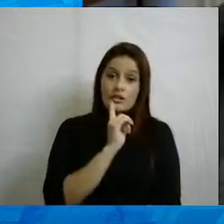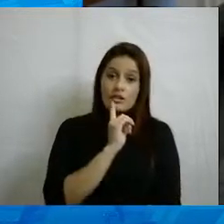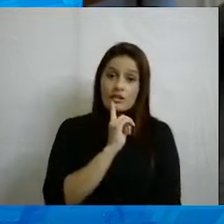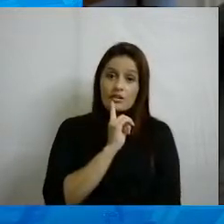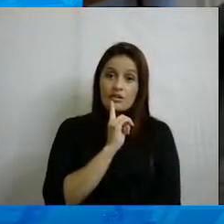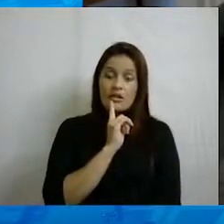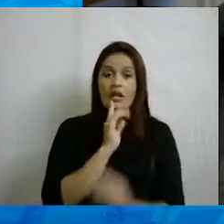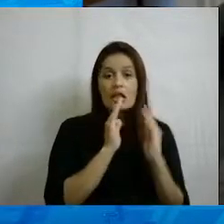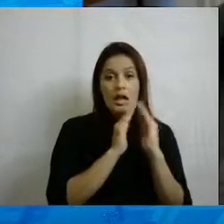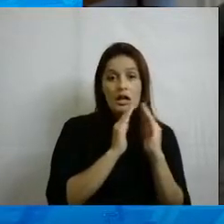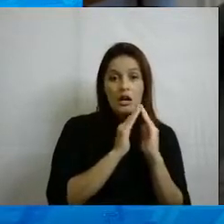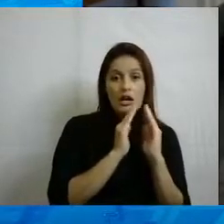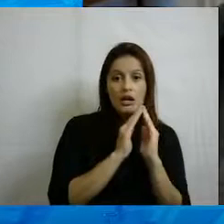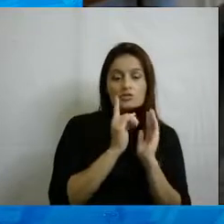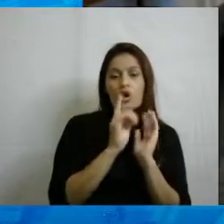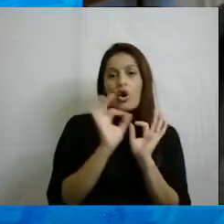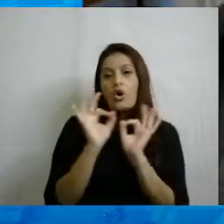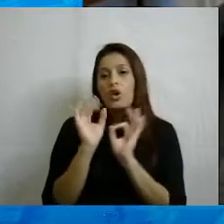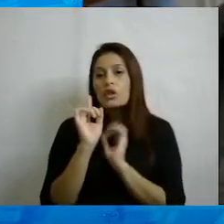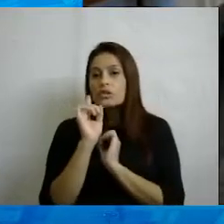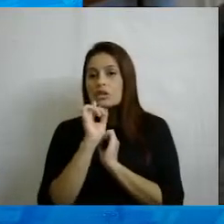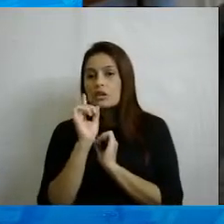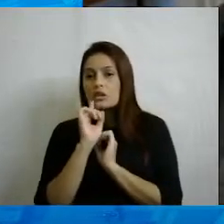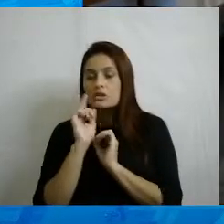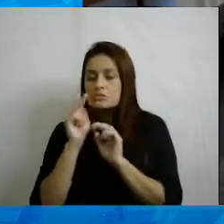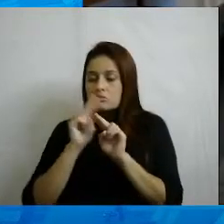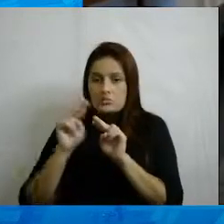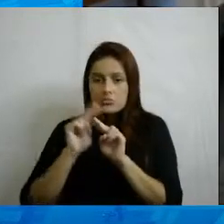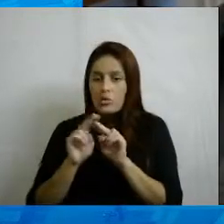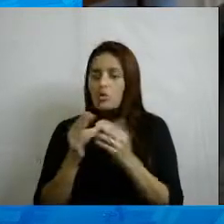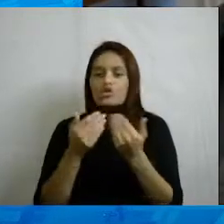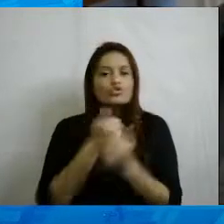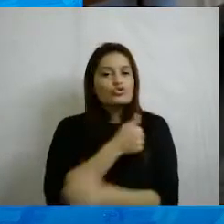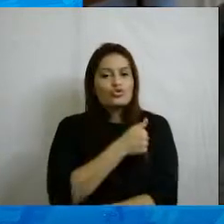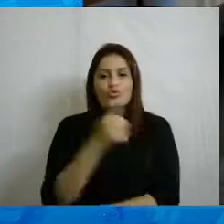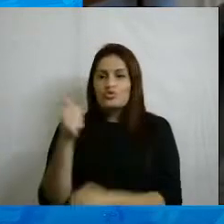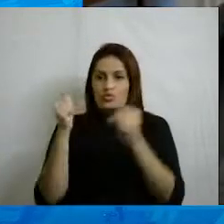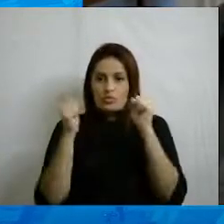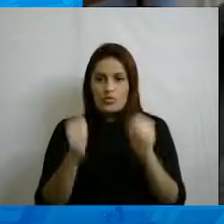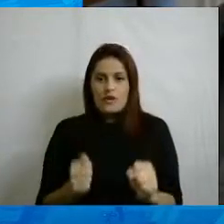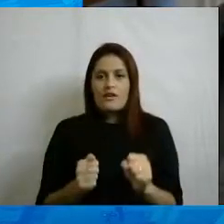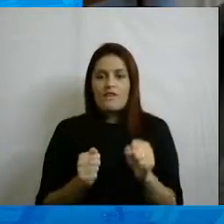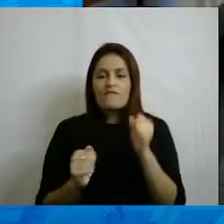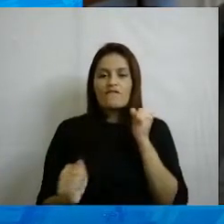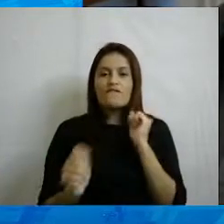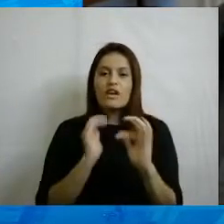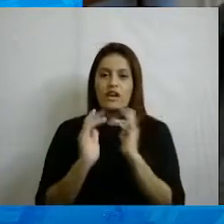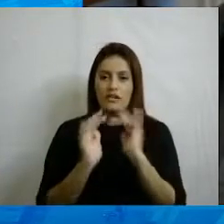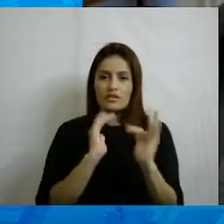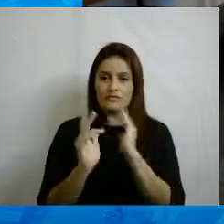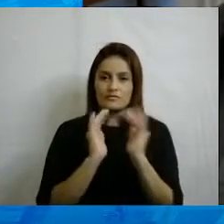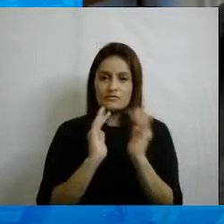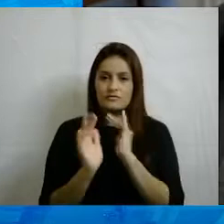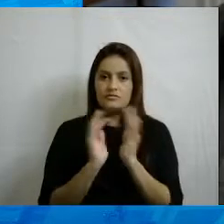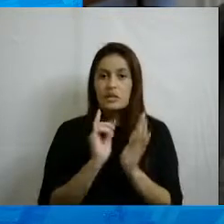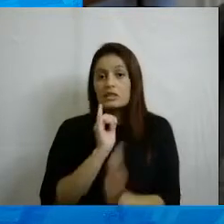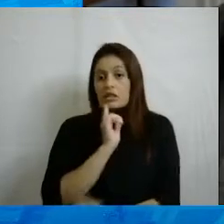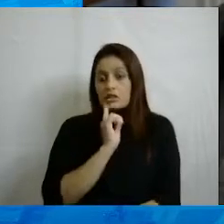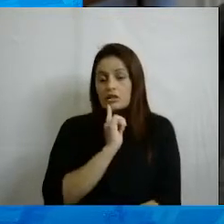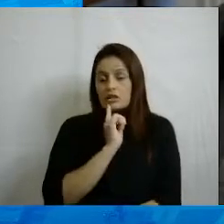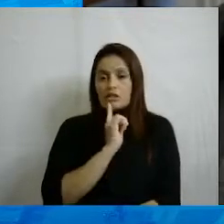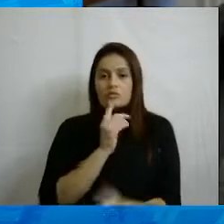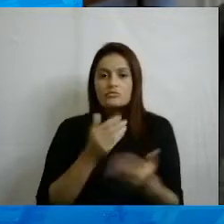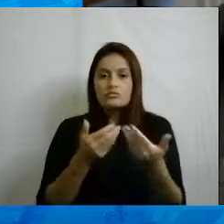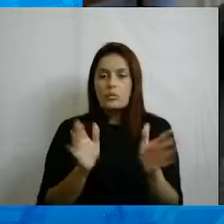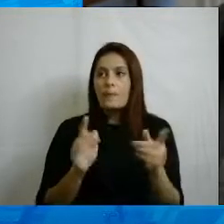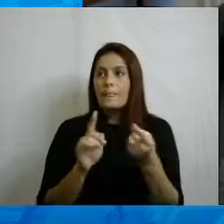pequeño taller, o la que hace un proyecto de cerámica, todas se puedan beneficiar en esta feria y exponer lo que hay en nuestra comuna.